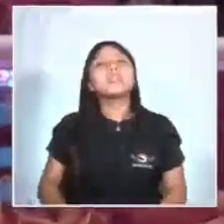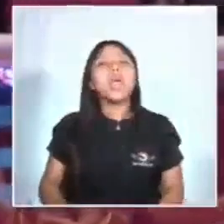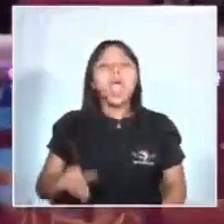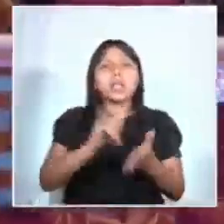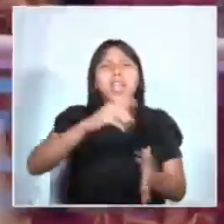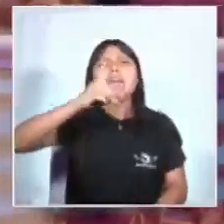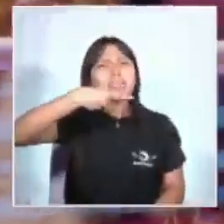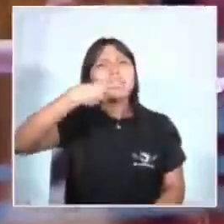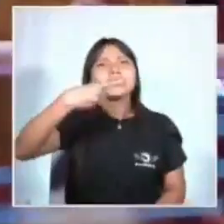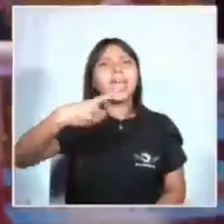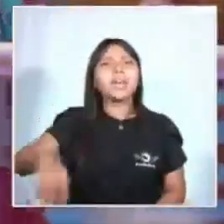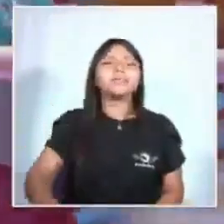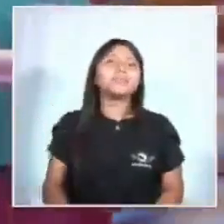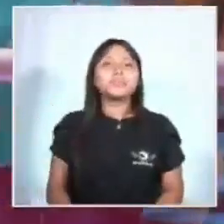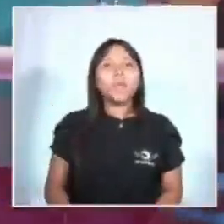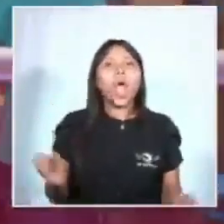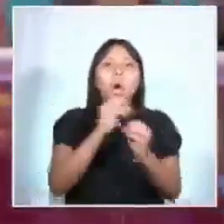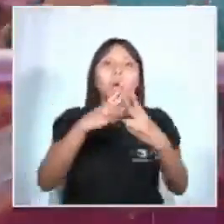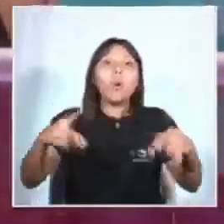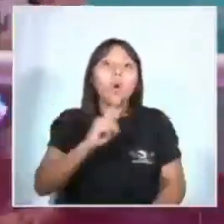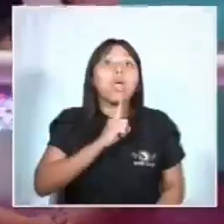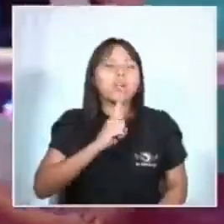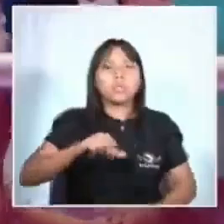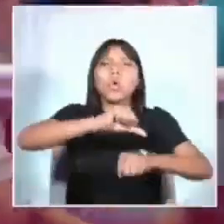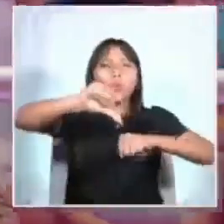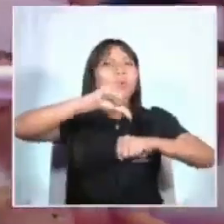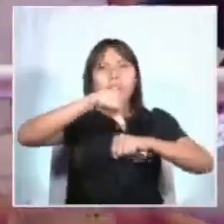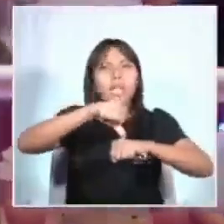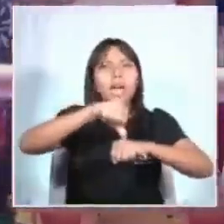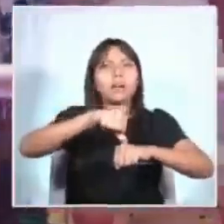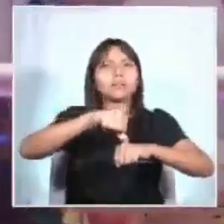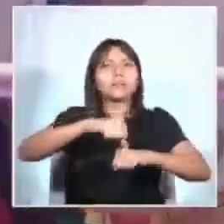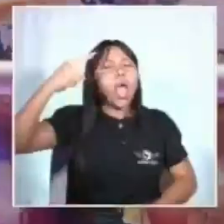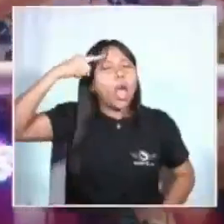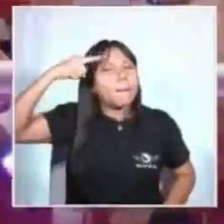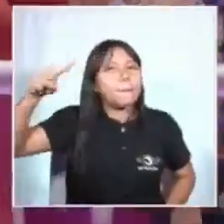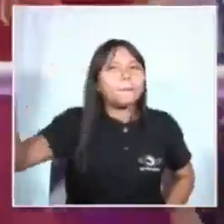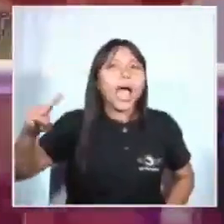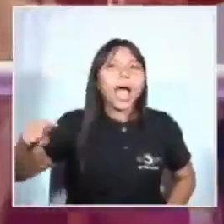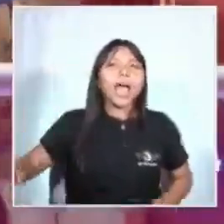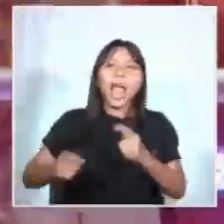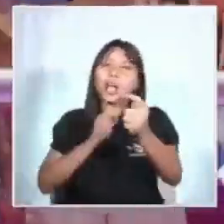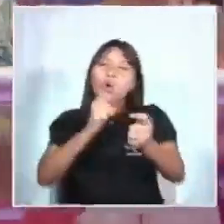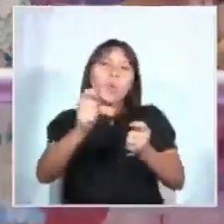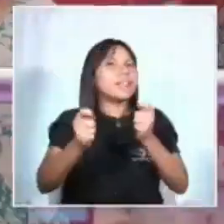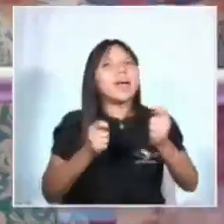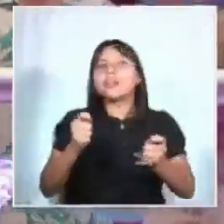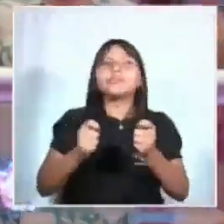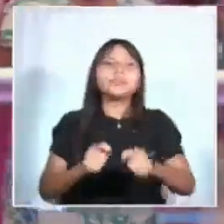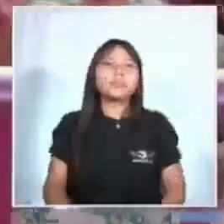Que dicen: oh, estoy ungida para gobernar.